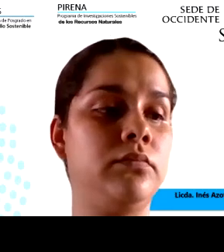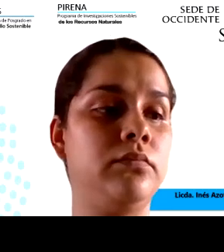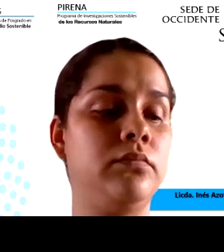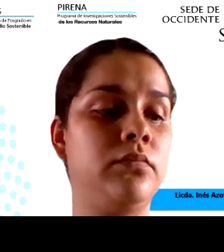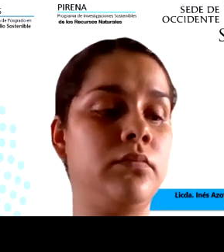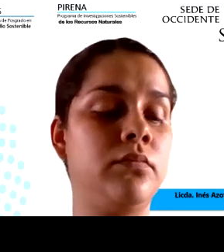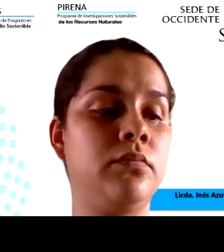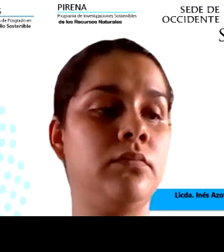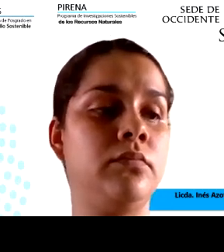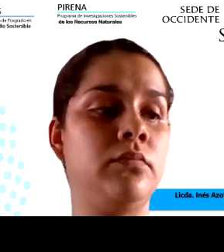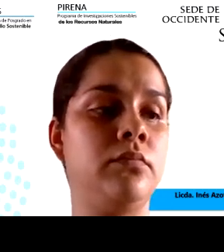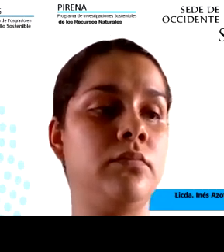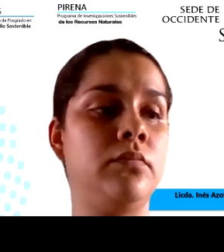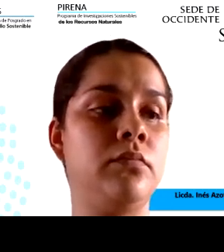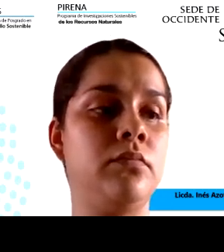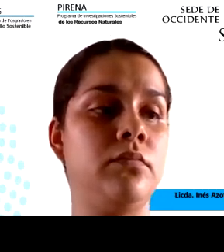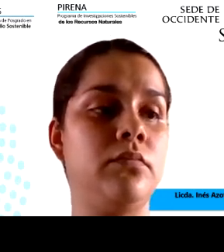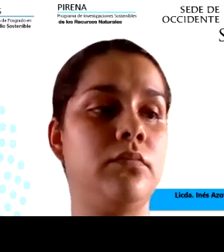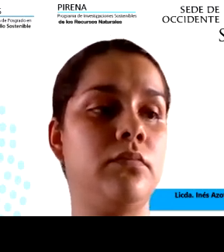la vegetación asociada.